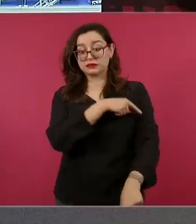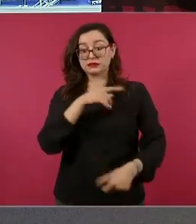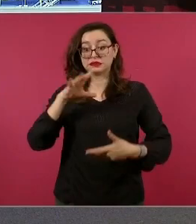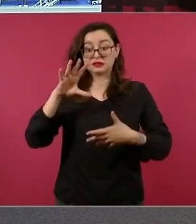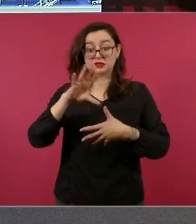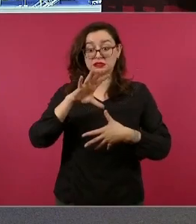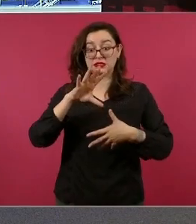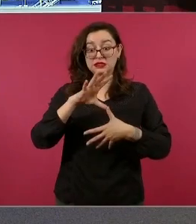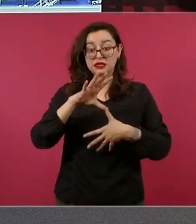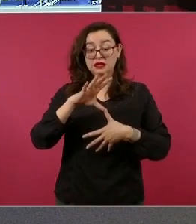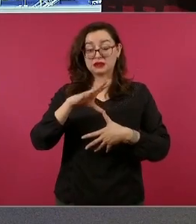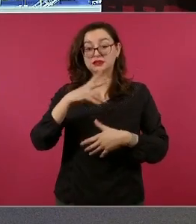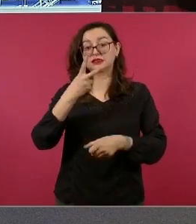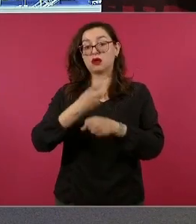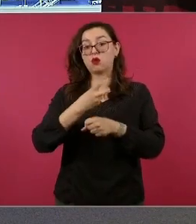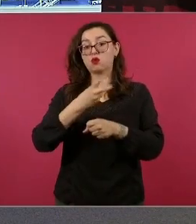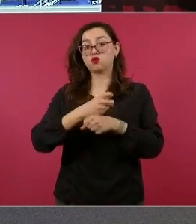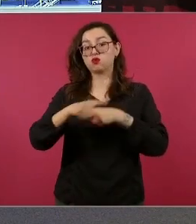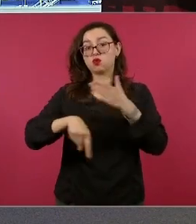continente americano.